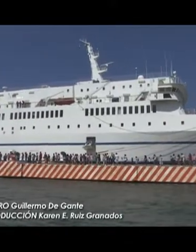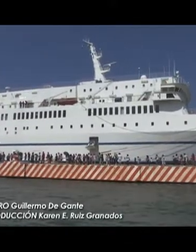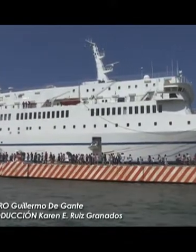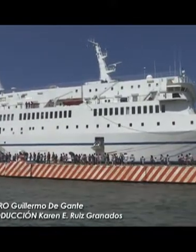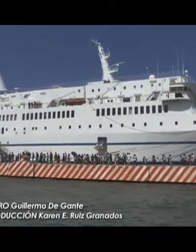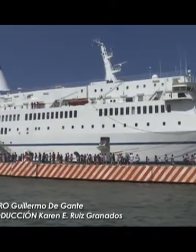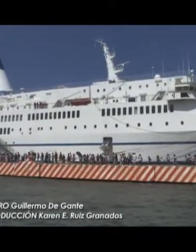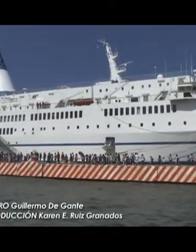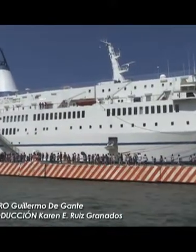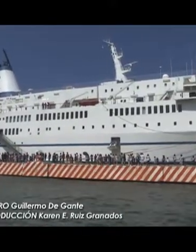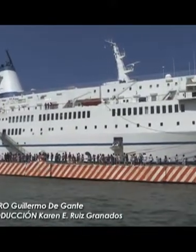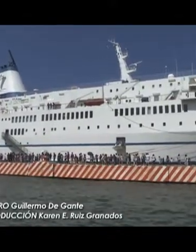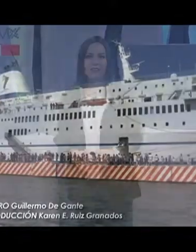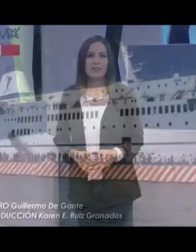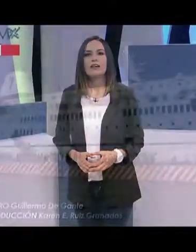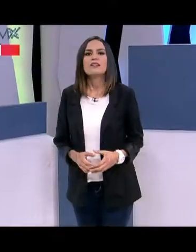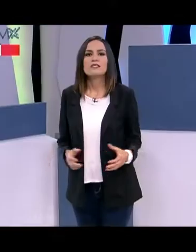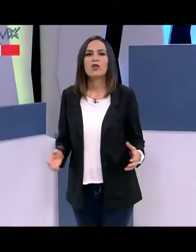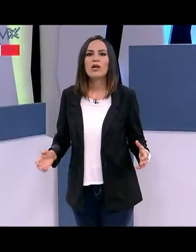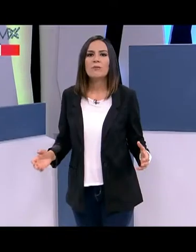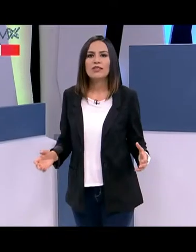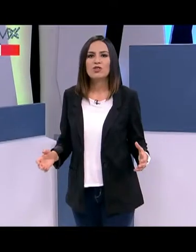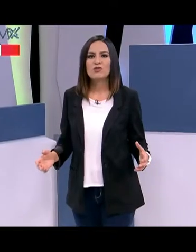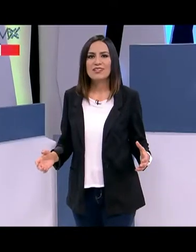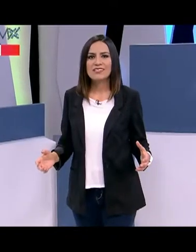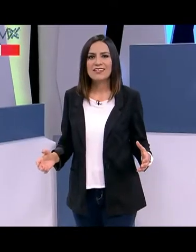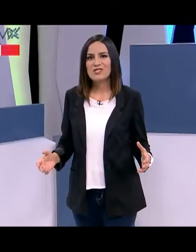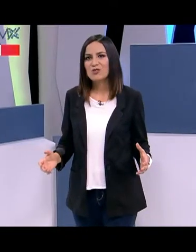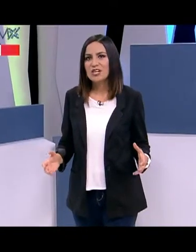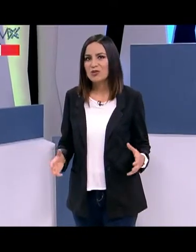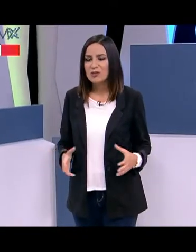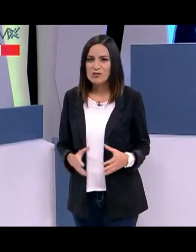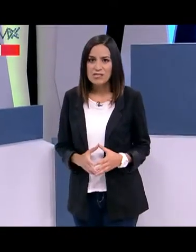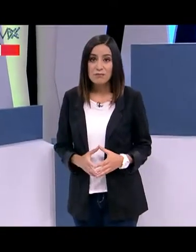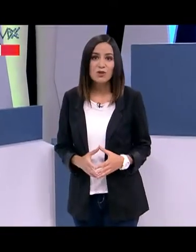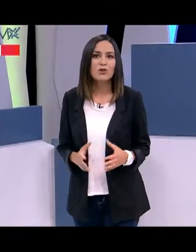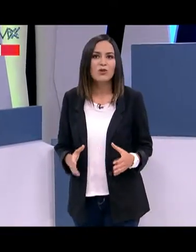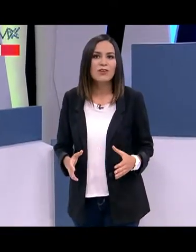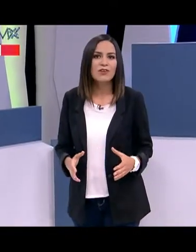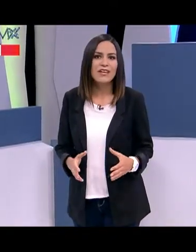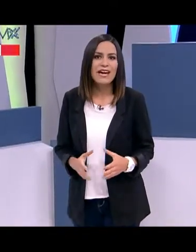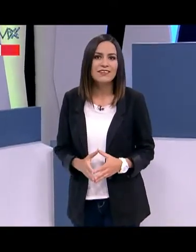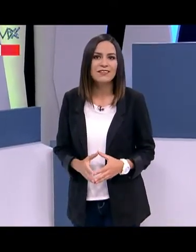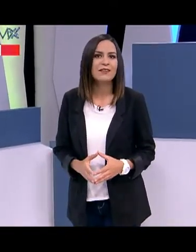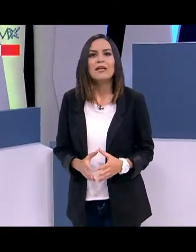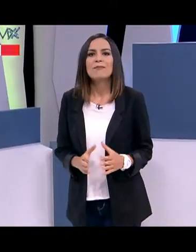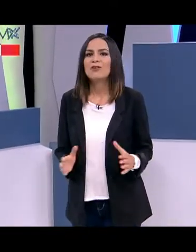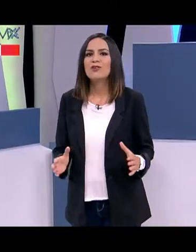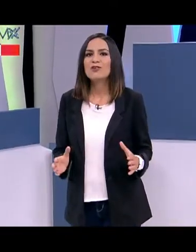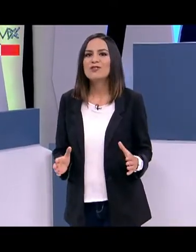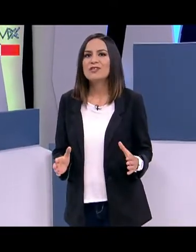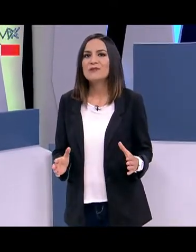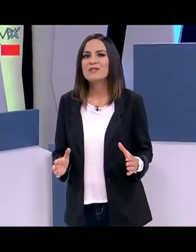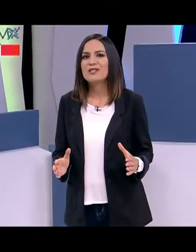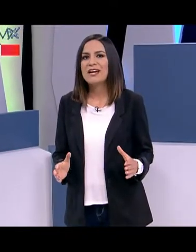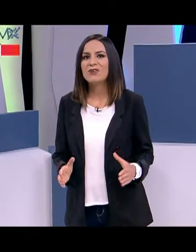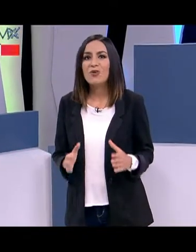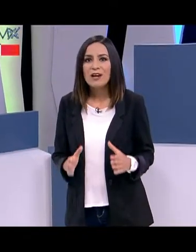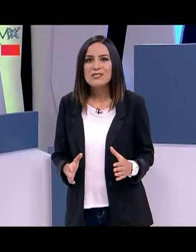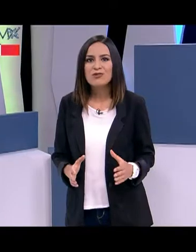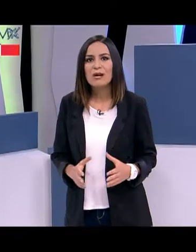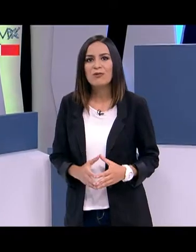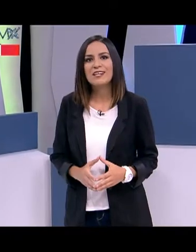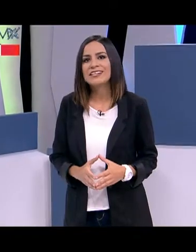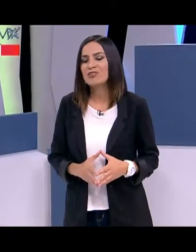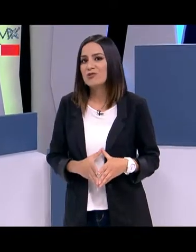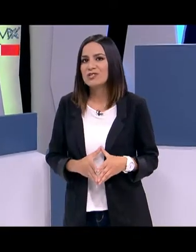paga precios muy módicos. Seguramente ustedes han escuchado el concepto curador de arte, pero no todos tenemos claro